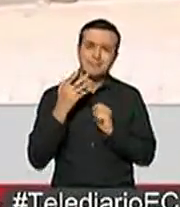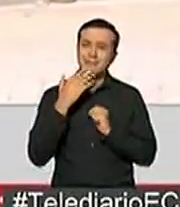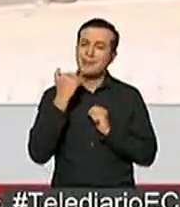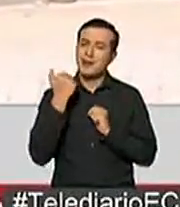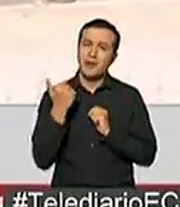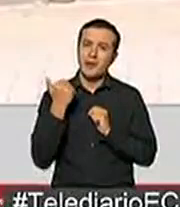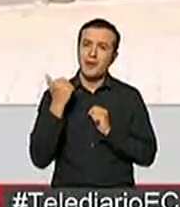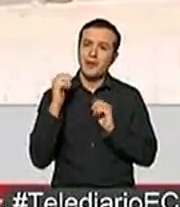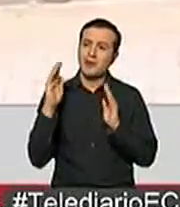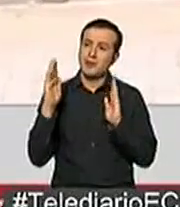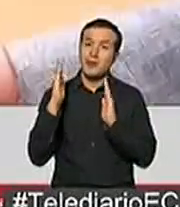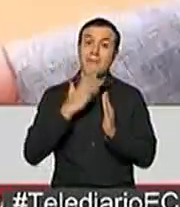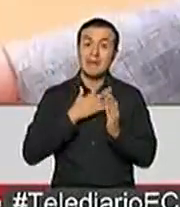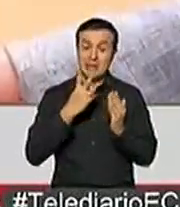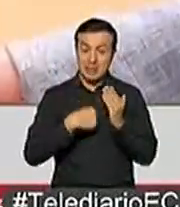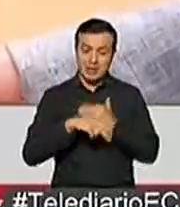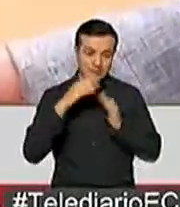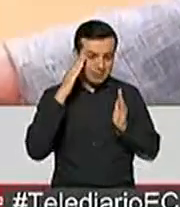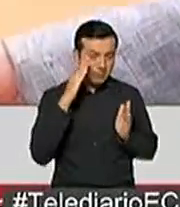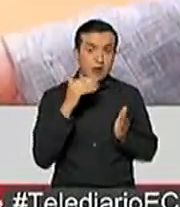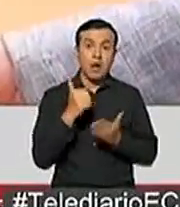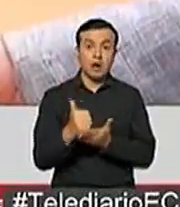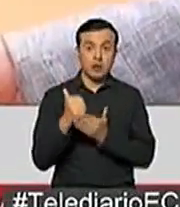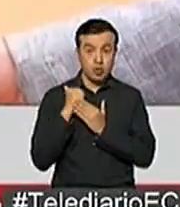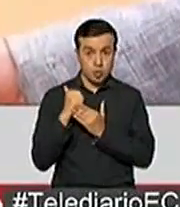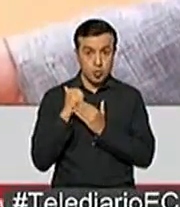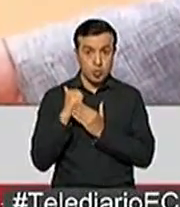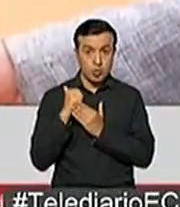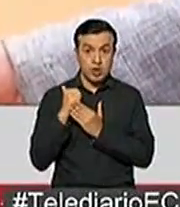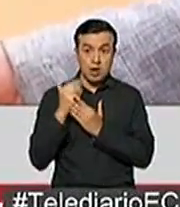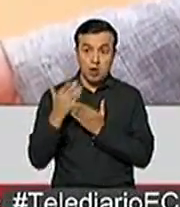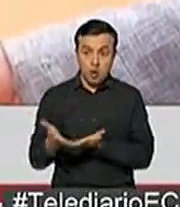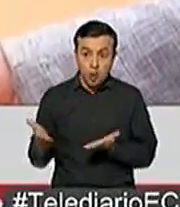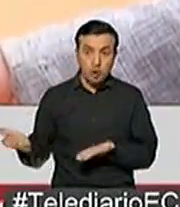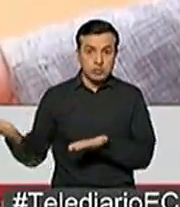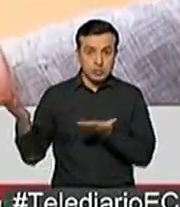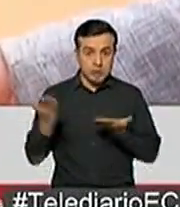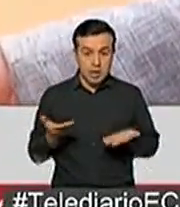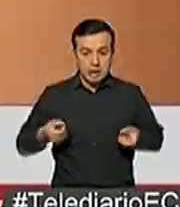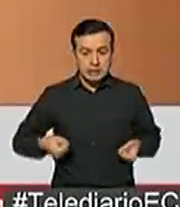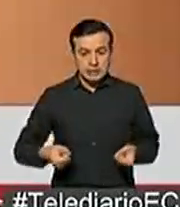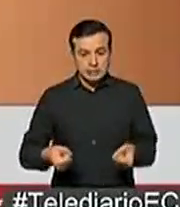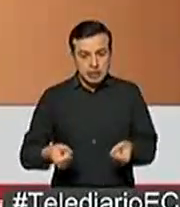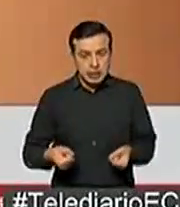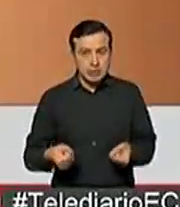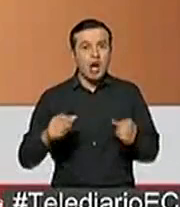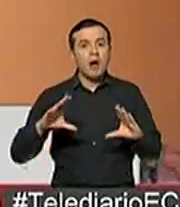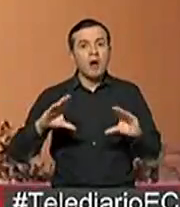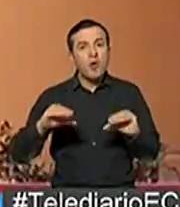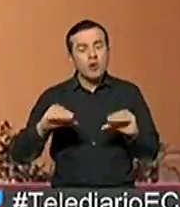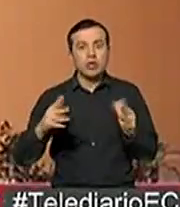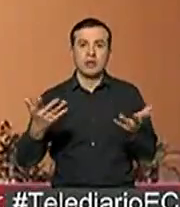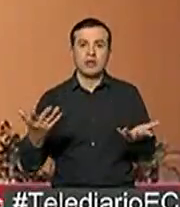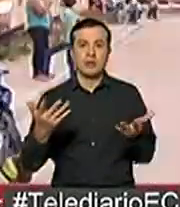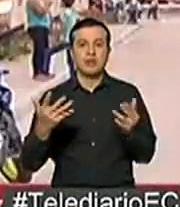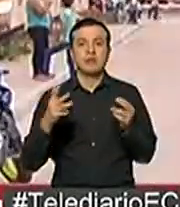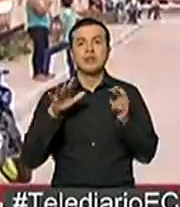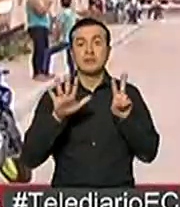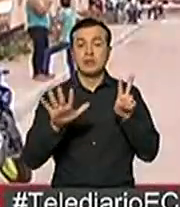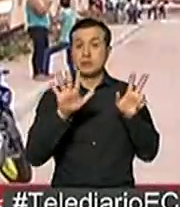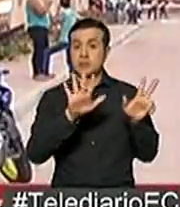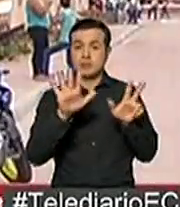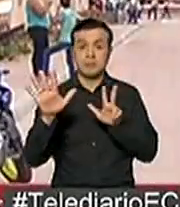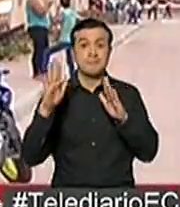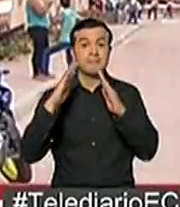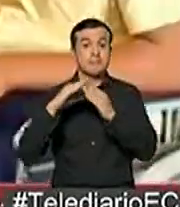vía atención de mi niña ayudas técnicas en guayas se ha entregado 788